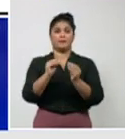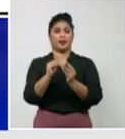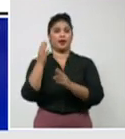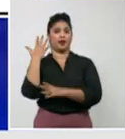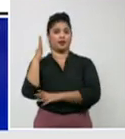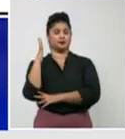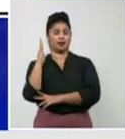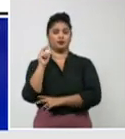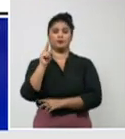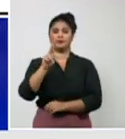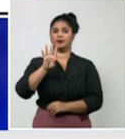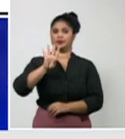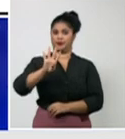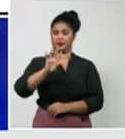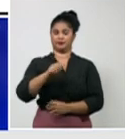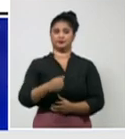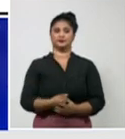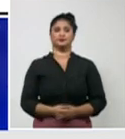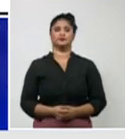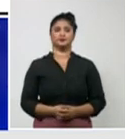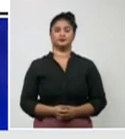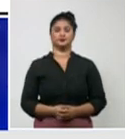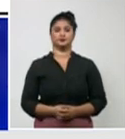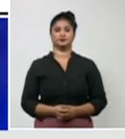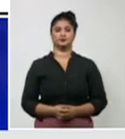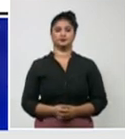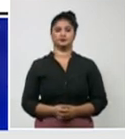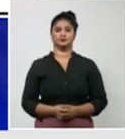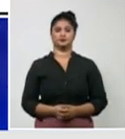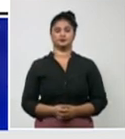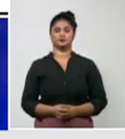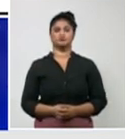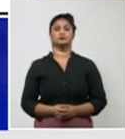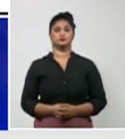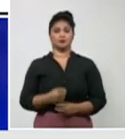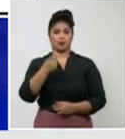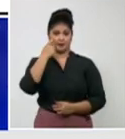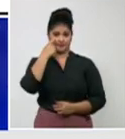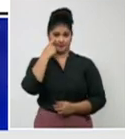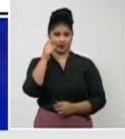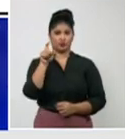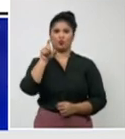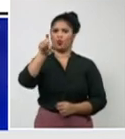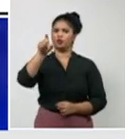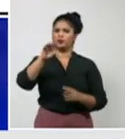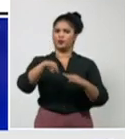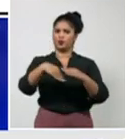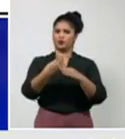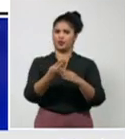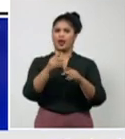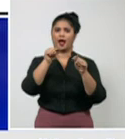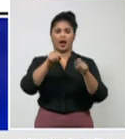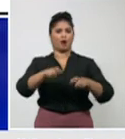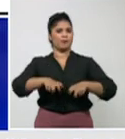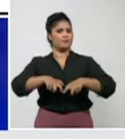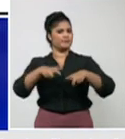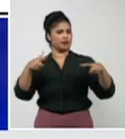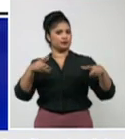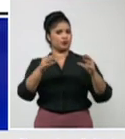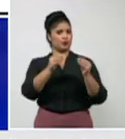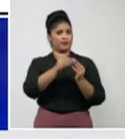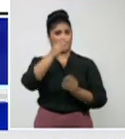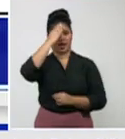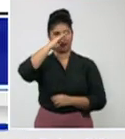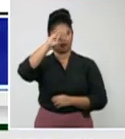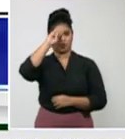ustedes ven, es lo que ha ocurrido en los últimos días, en las últimas semanas, después que se aplicaron las